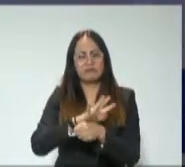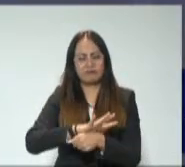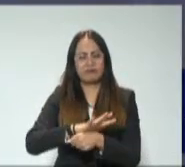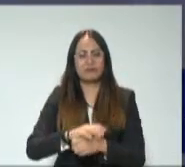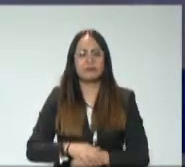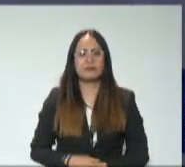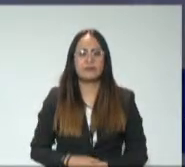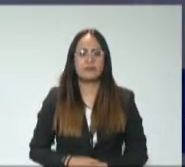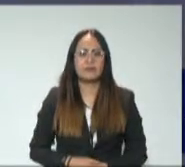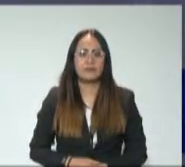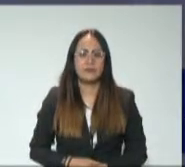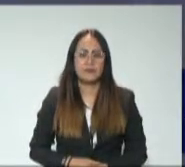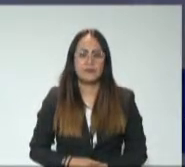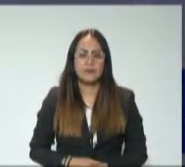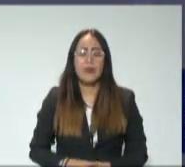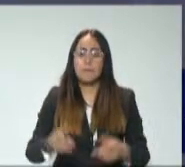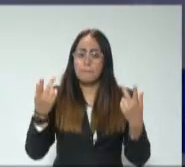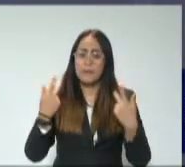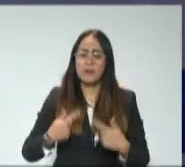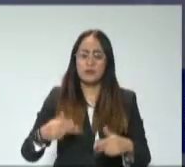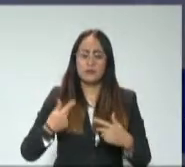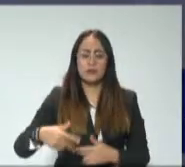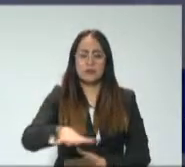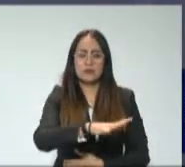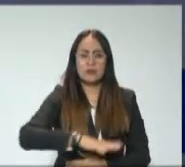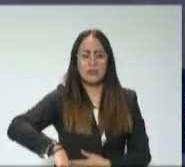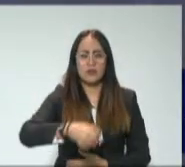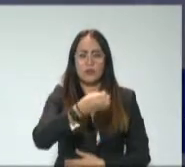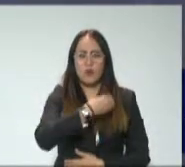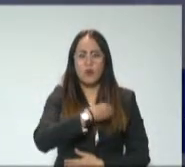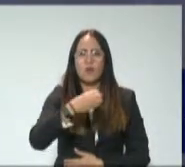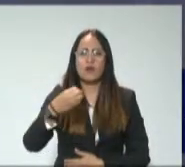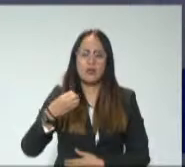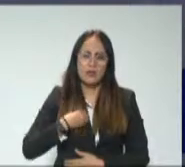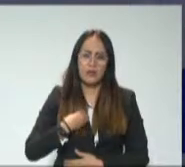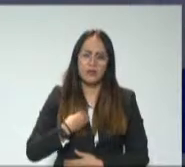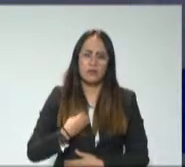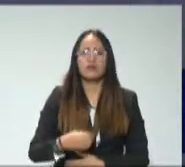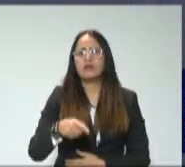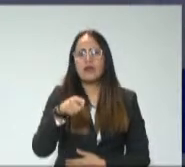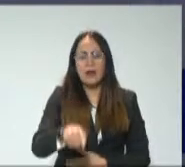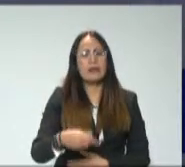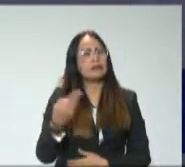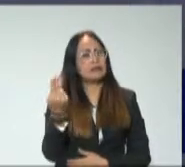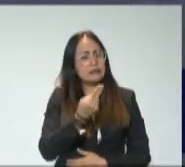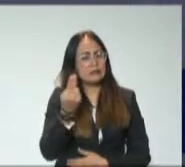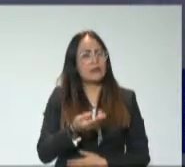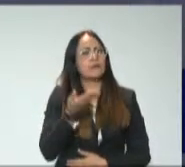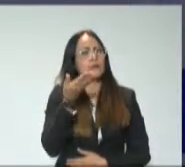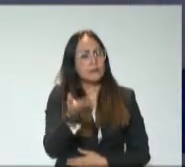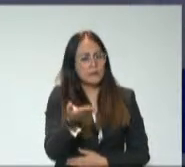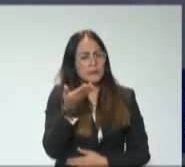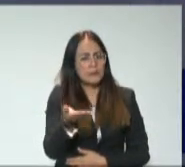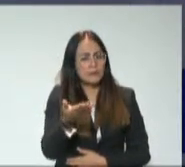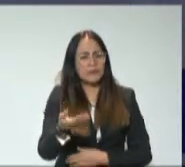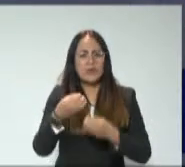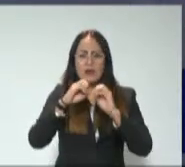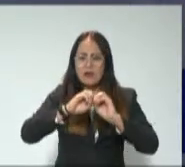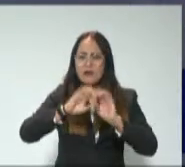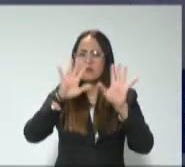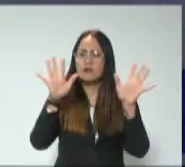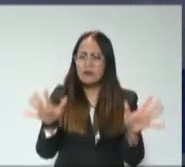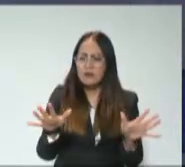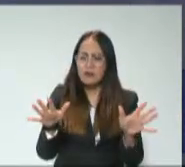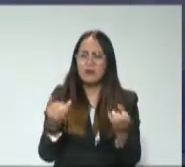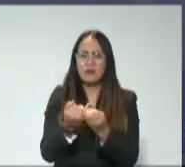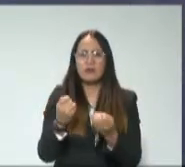sanitaria entre los sujetos obligados hemos promovido la rendición de cuentas correspondiente al ejercicio